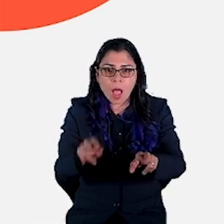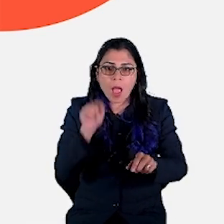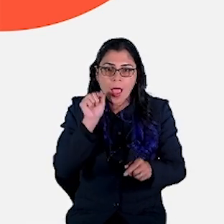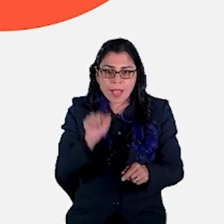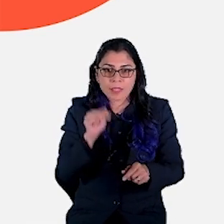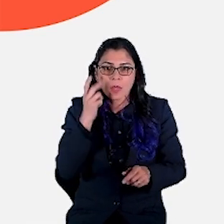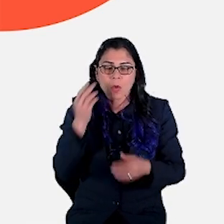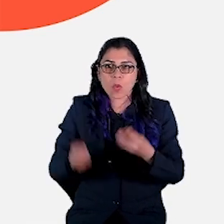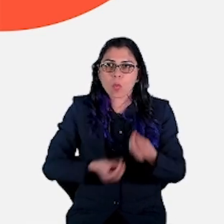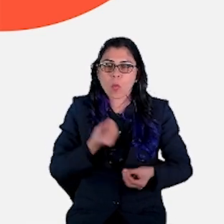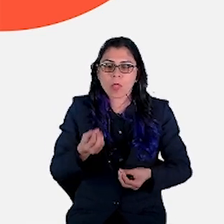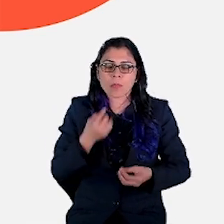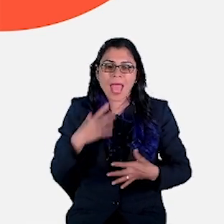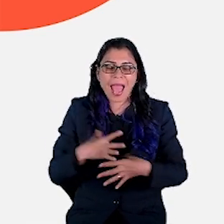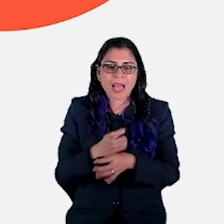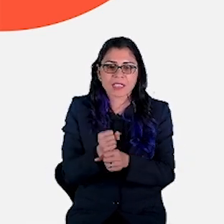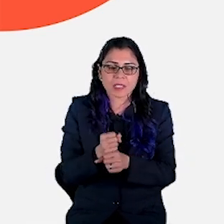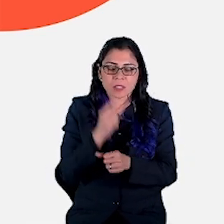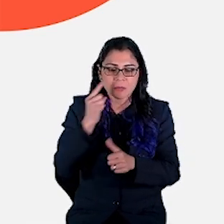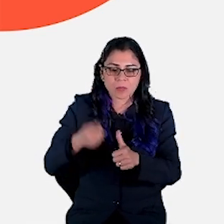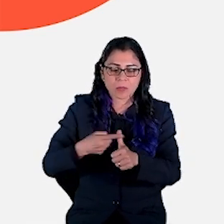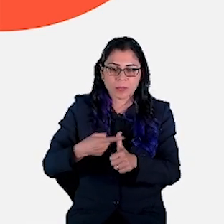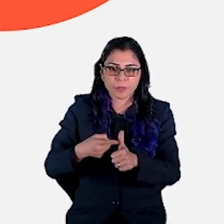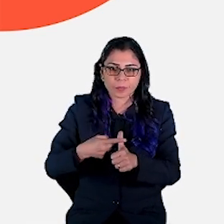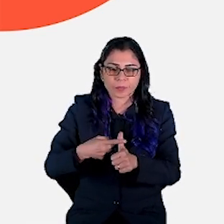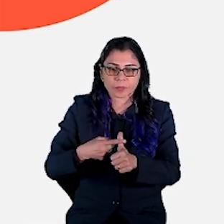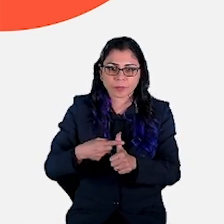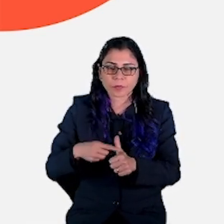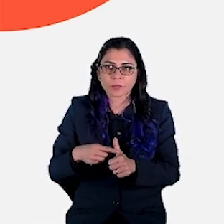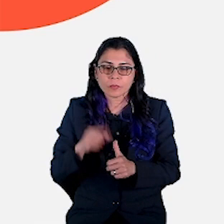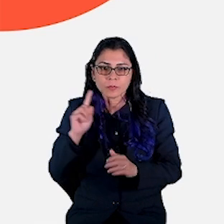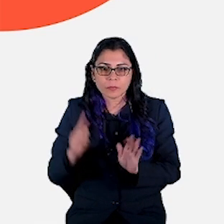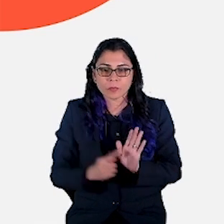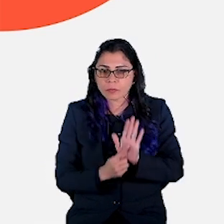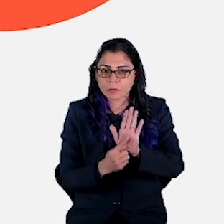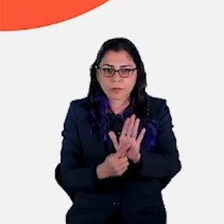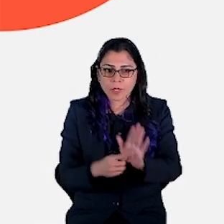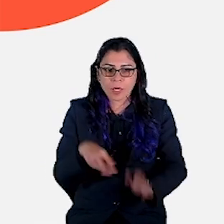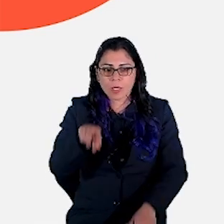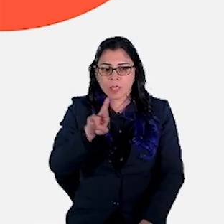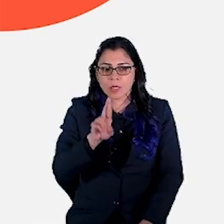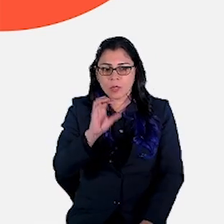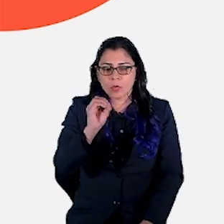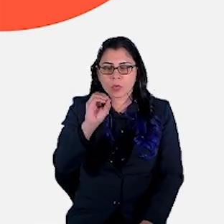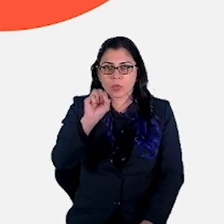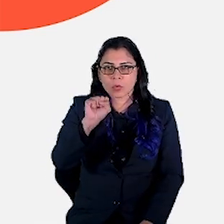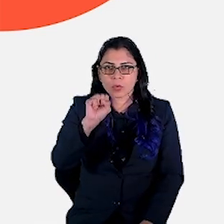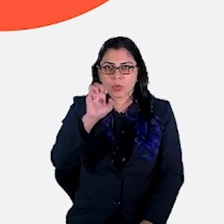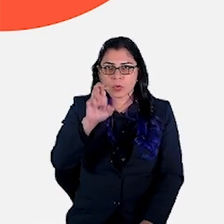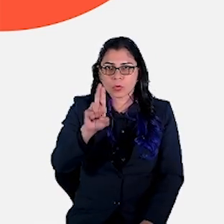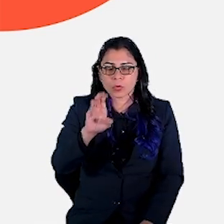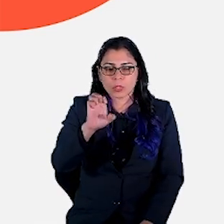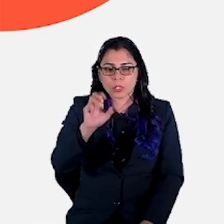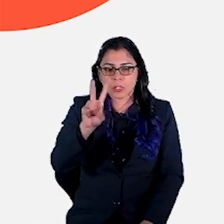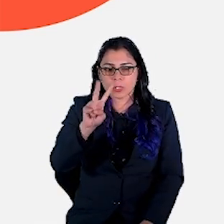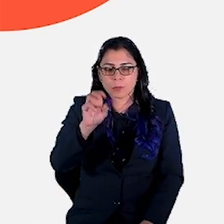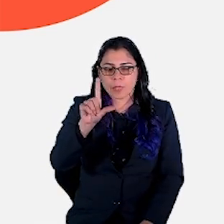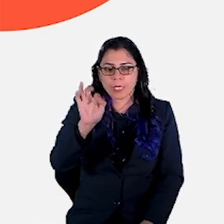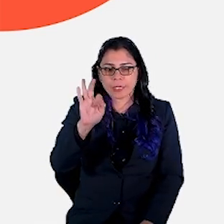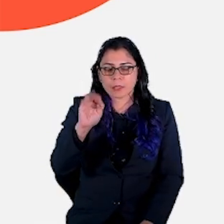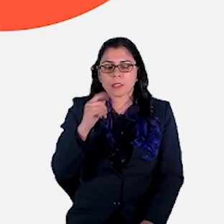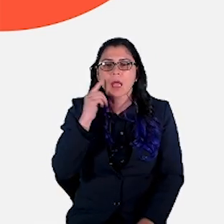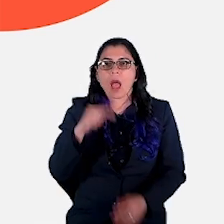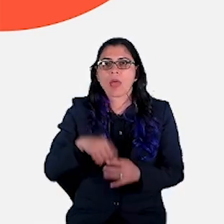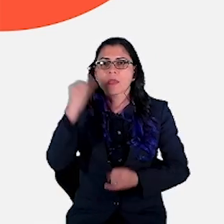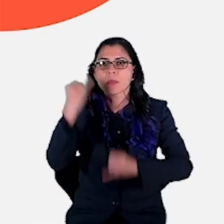eh se hace o se termina durante la presidencia de rusvel en los Estados Unidos y termina con la